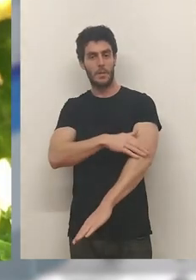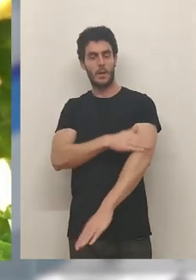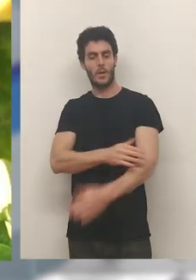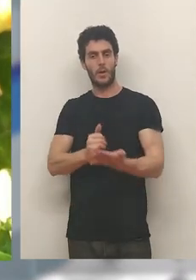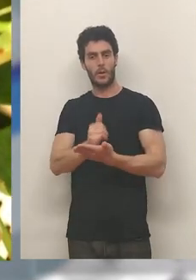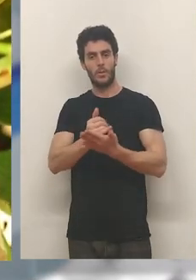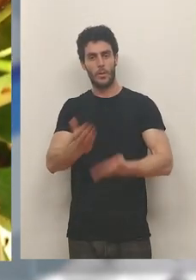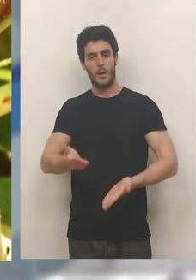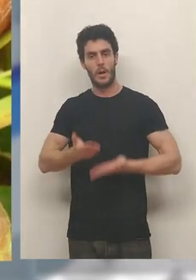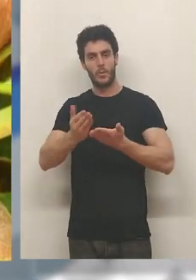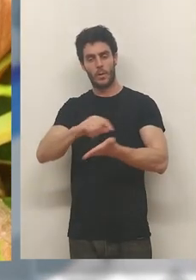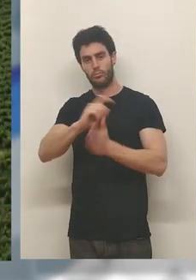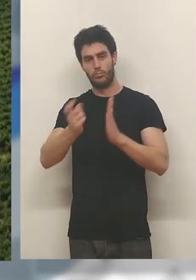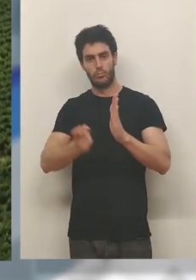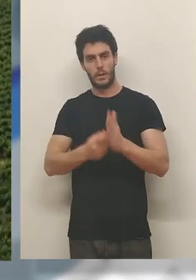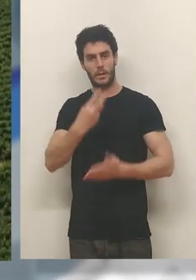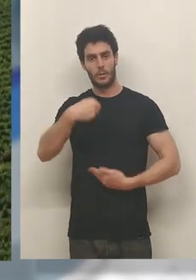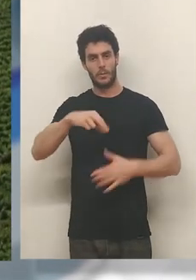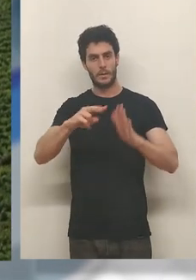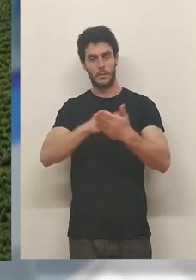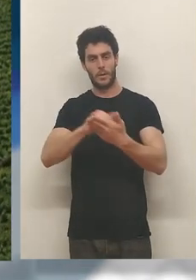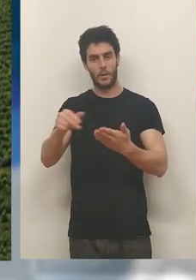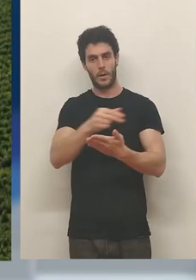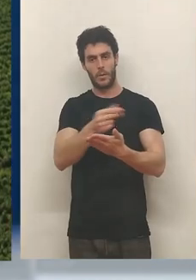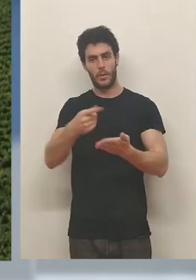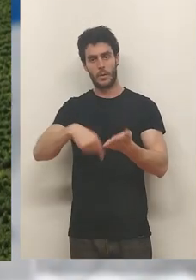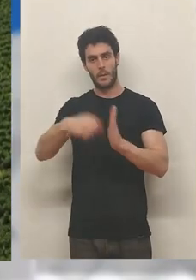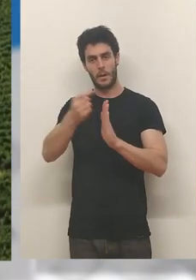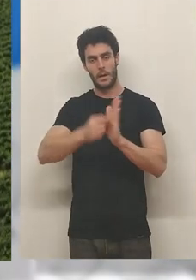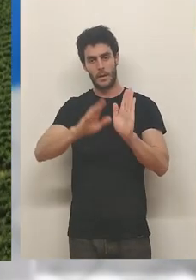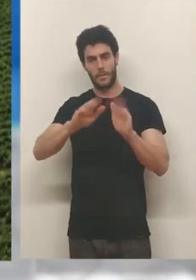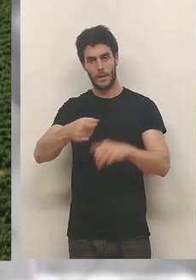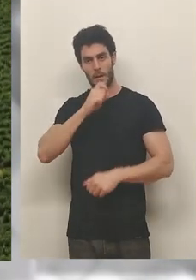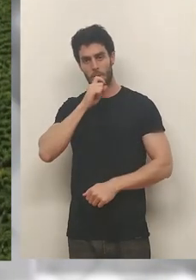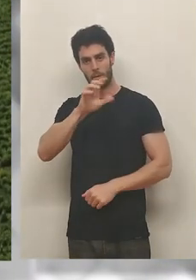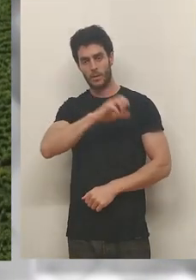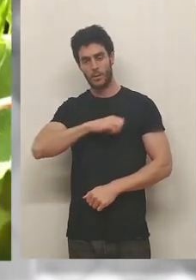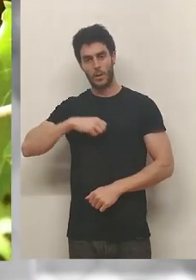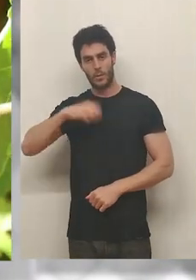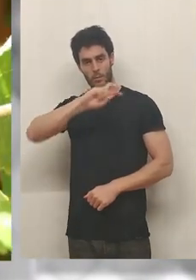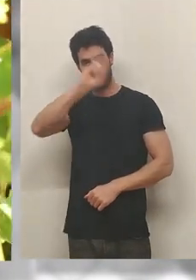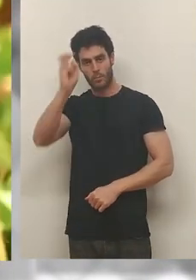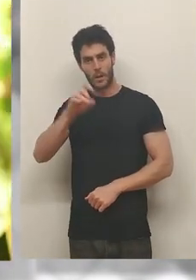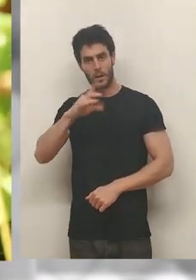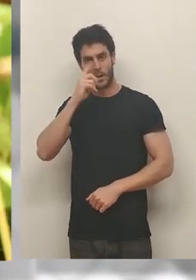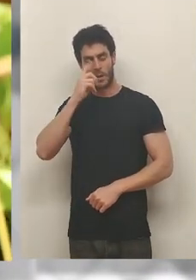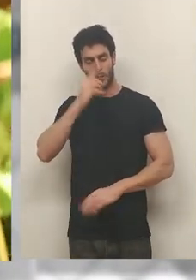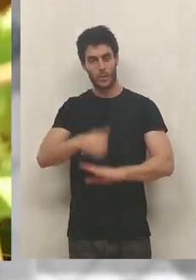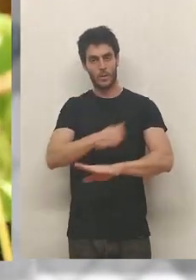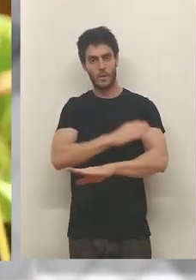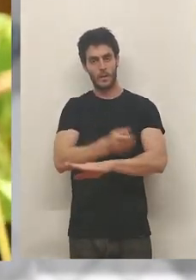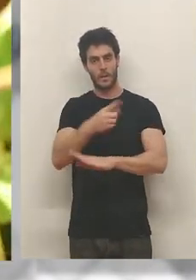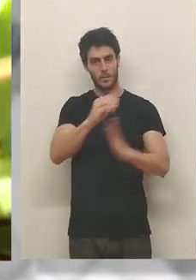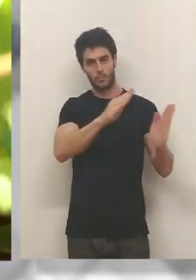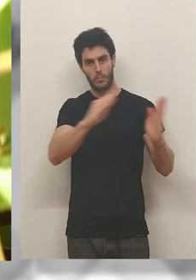Rioja al Ministerio de Agricultura. La ayuda total ascenderá a 3,7 millones de euros y la lista definitiva se comunicará a las comunidades antes del